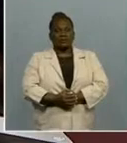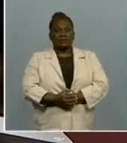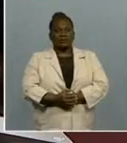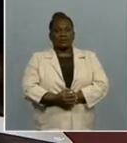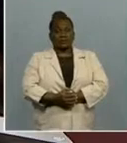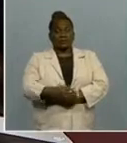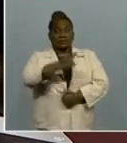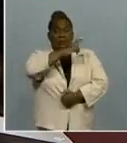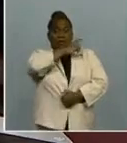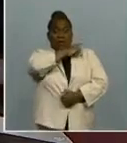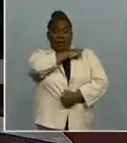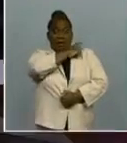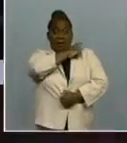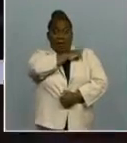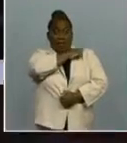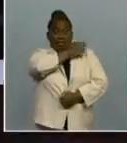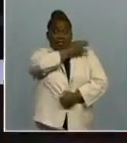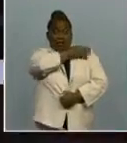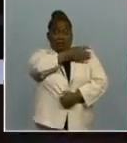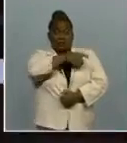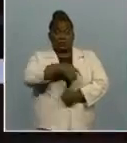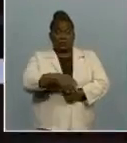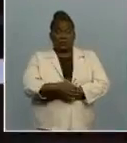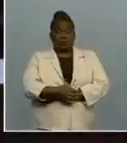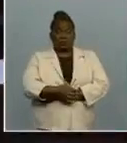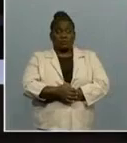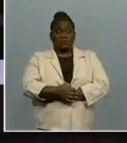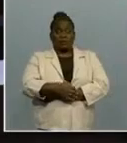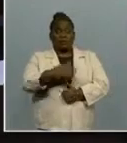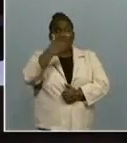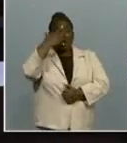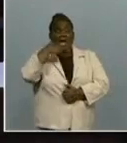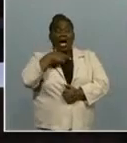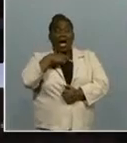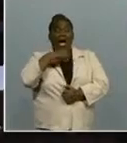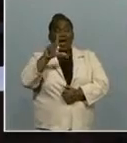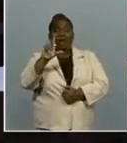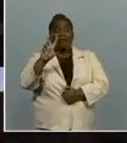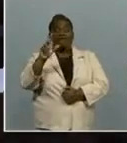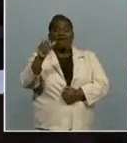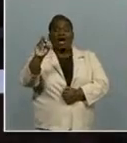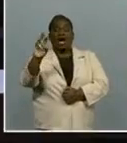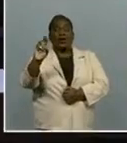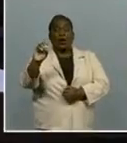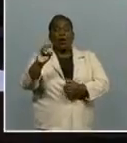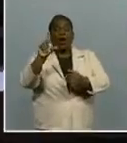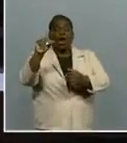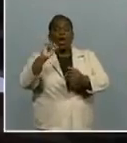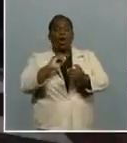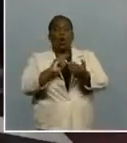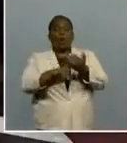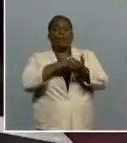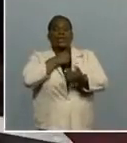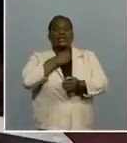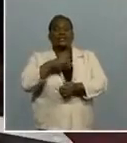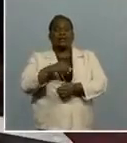general de cuerpo de ejército álvaro lópez miera ministro de la fama